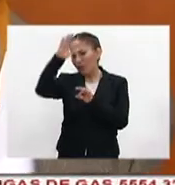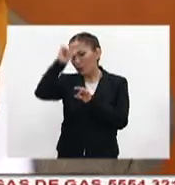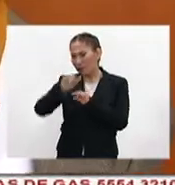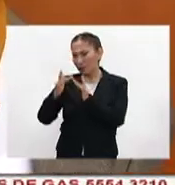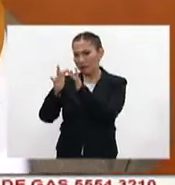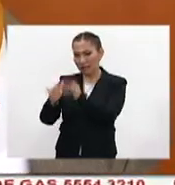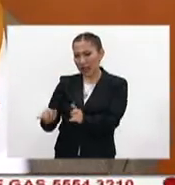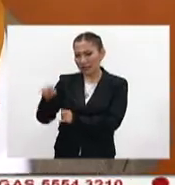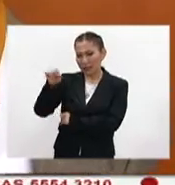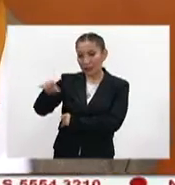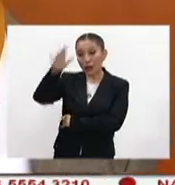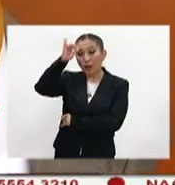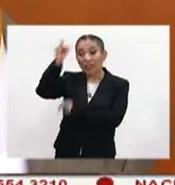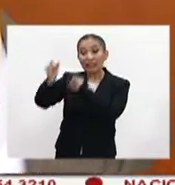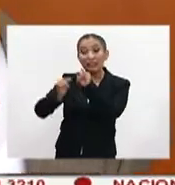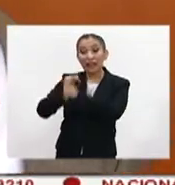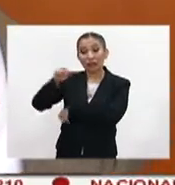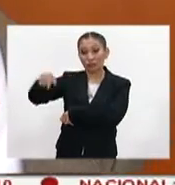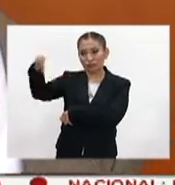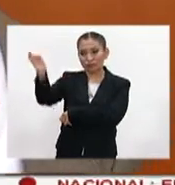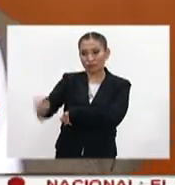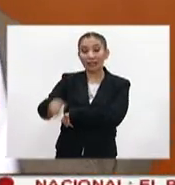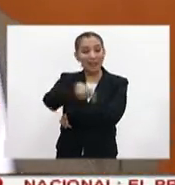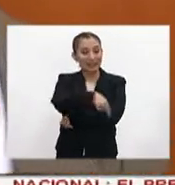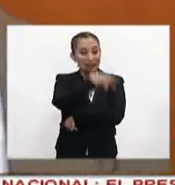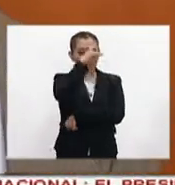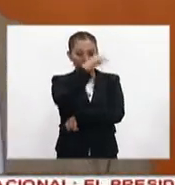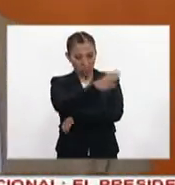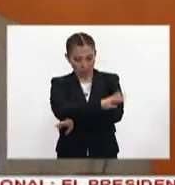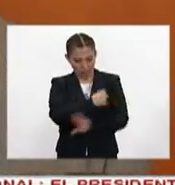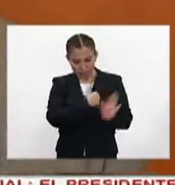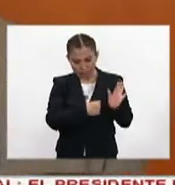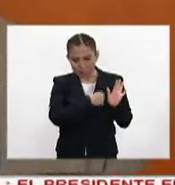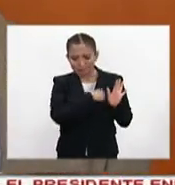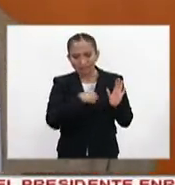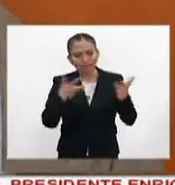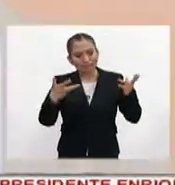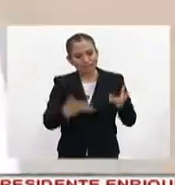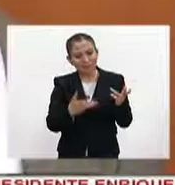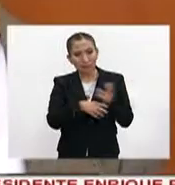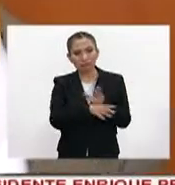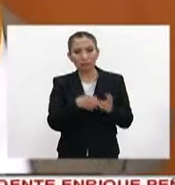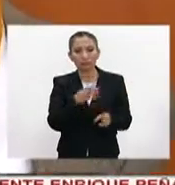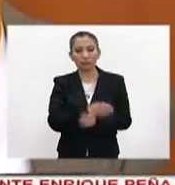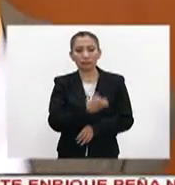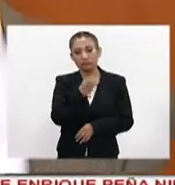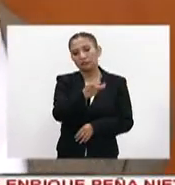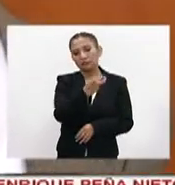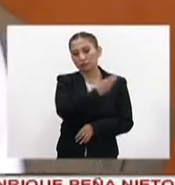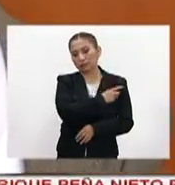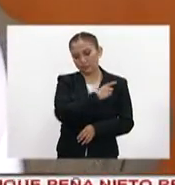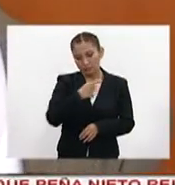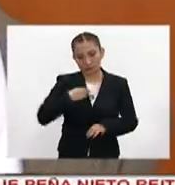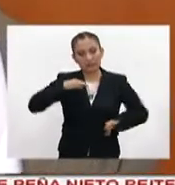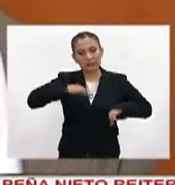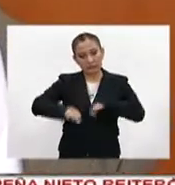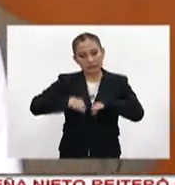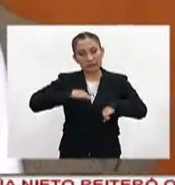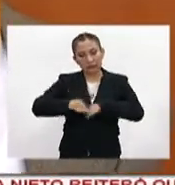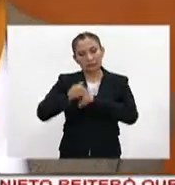de París, que es un acuerdo internacional. Y en México ya nos comprometimos a hacer cosas. Para eso tenemos que seguir